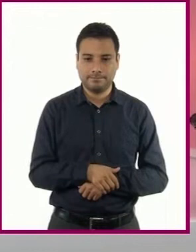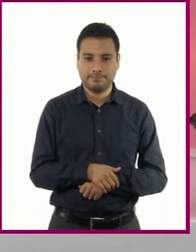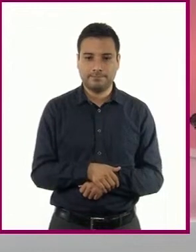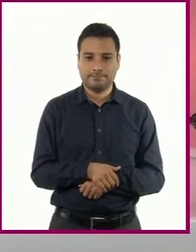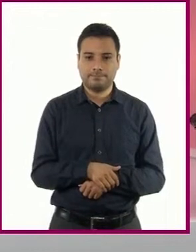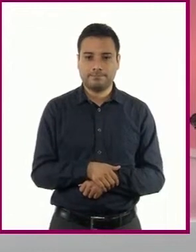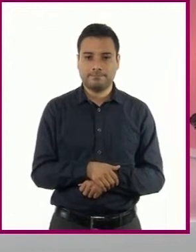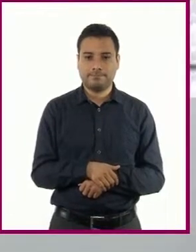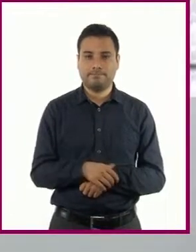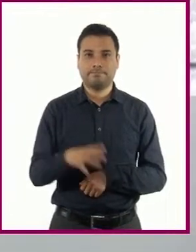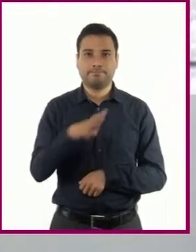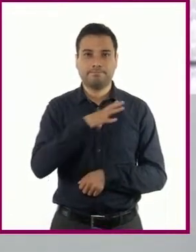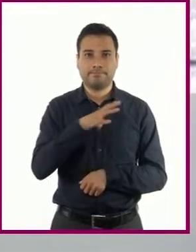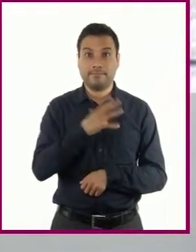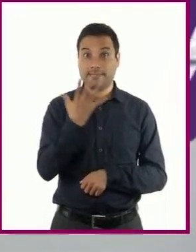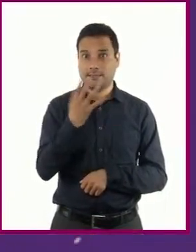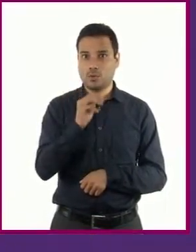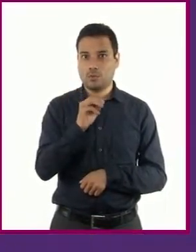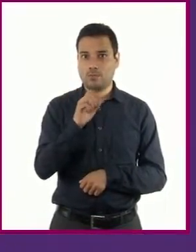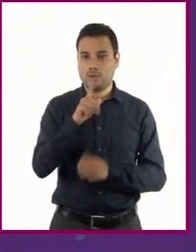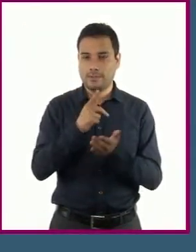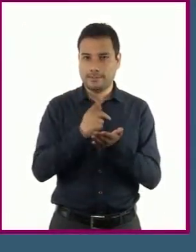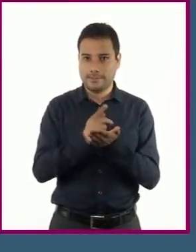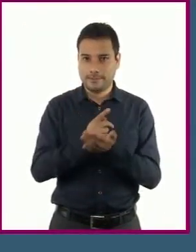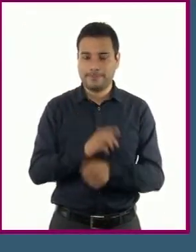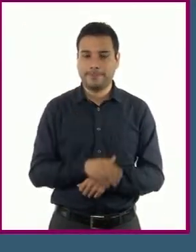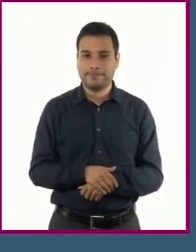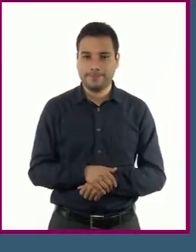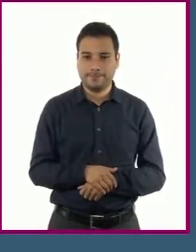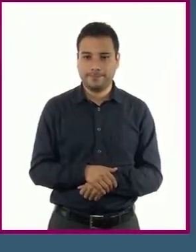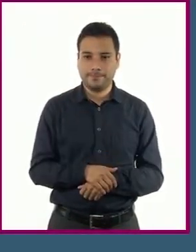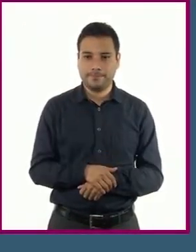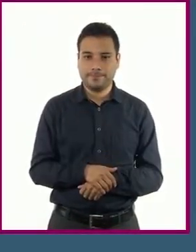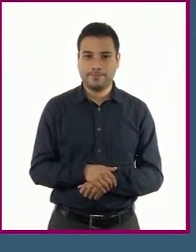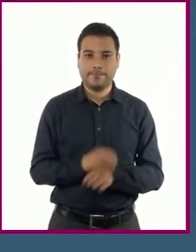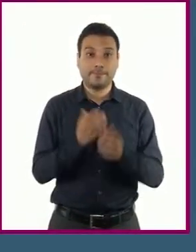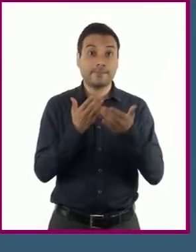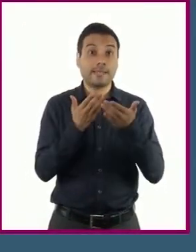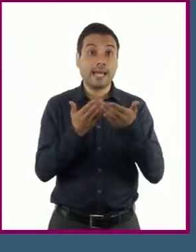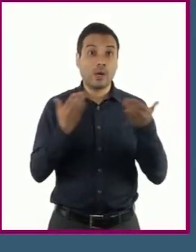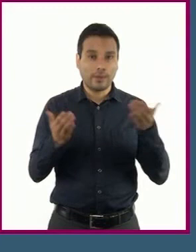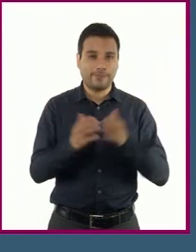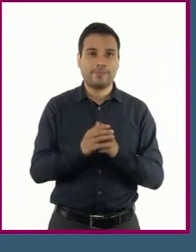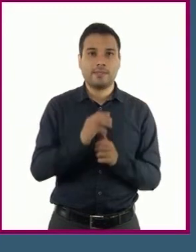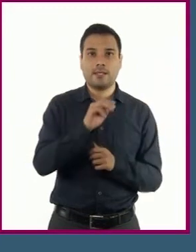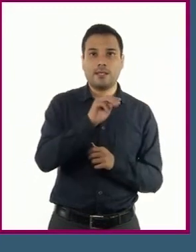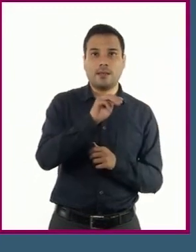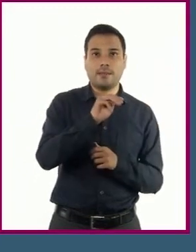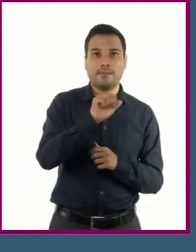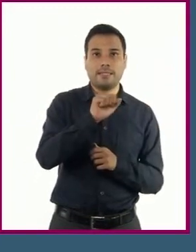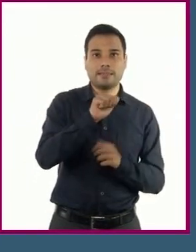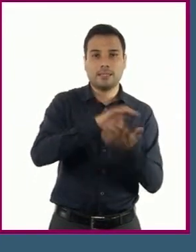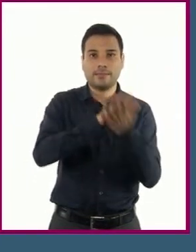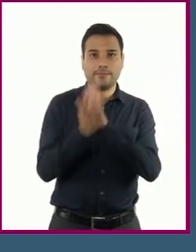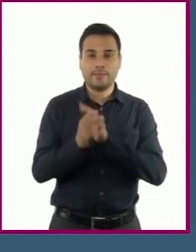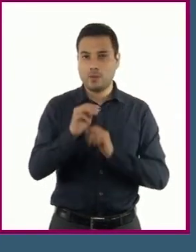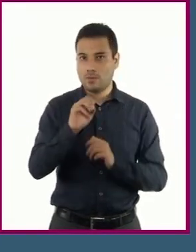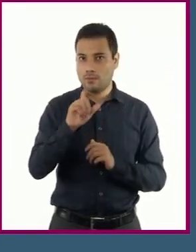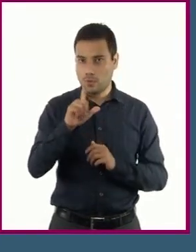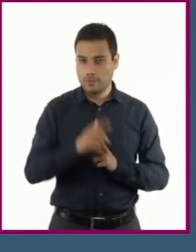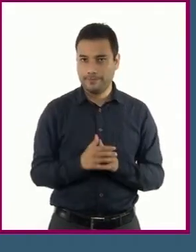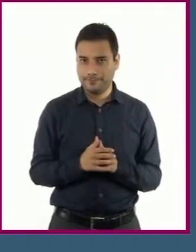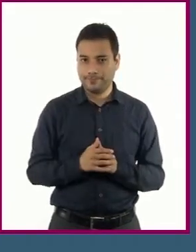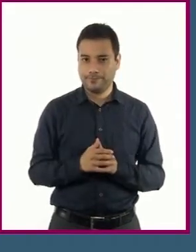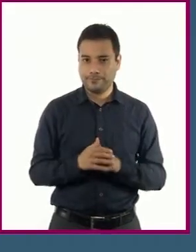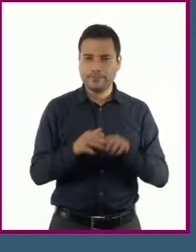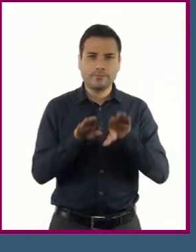Tenemos 5 mol de plata. Ahora convertiremos masa a mol, pero el factor de